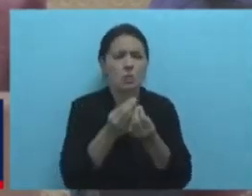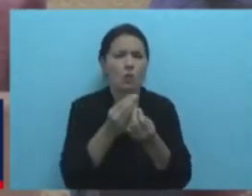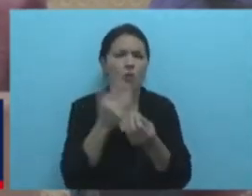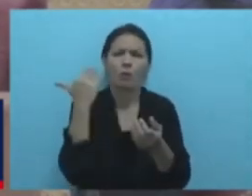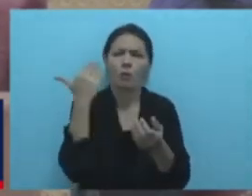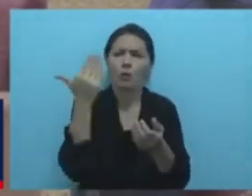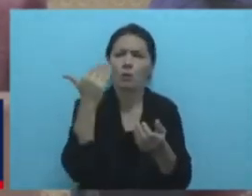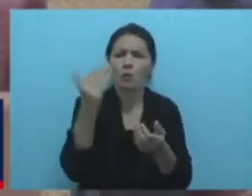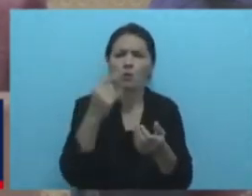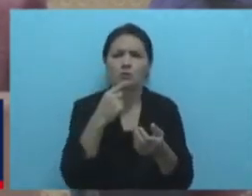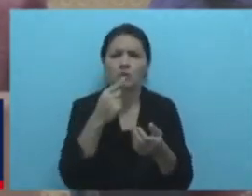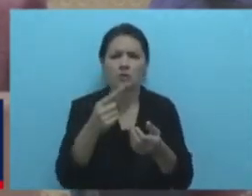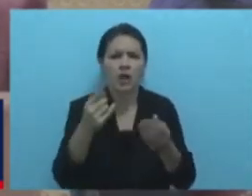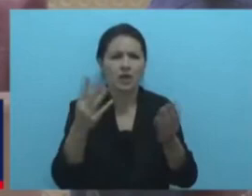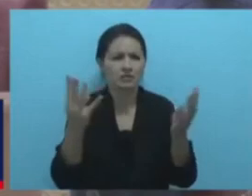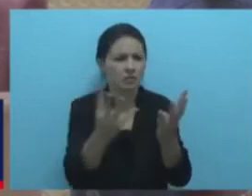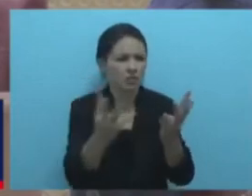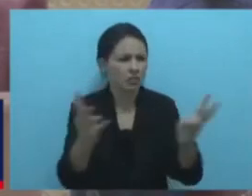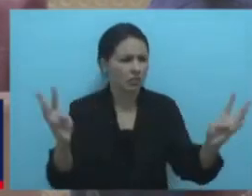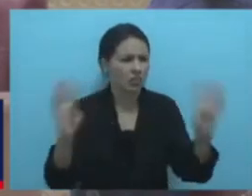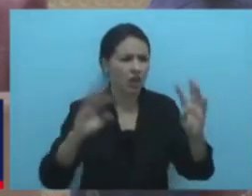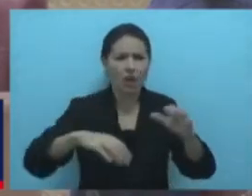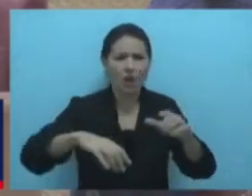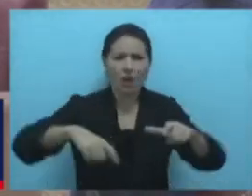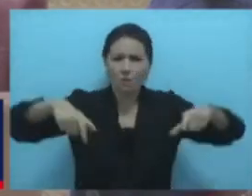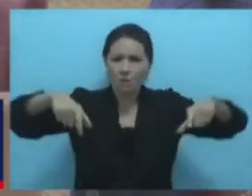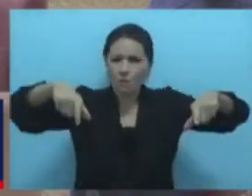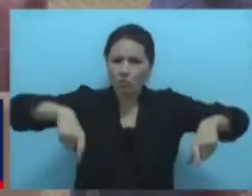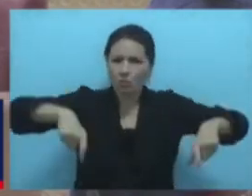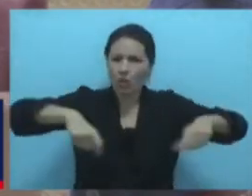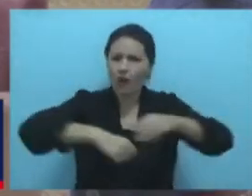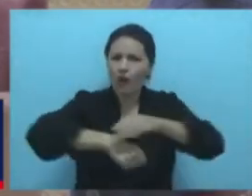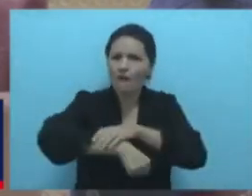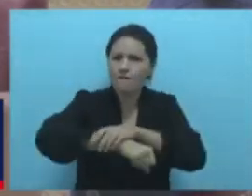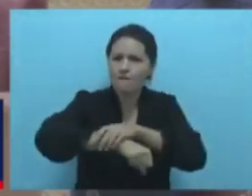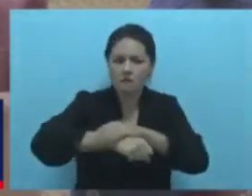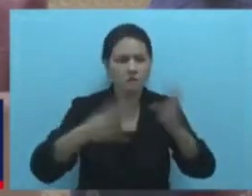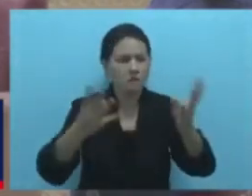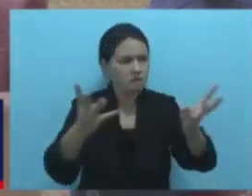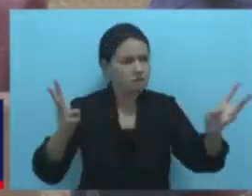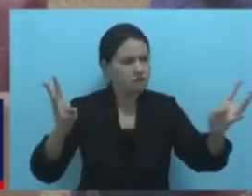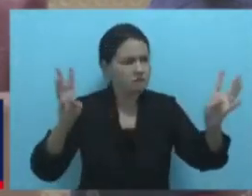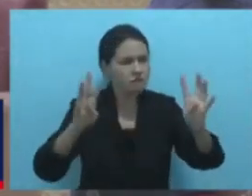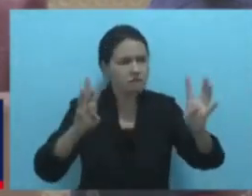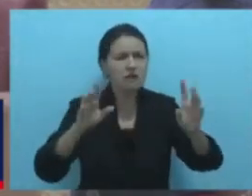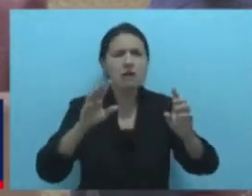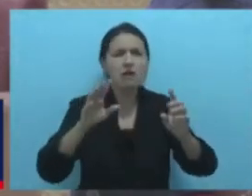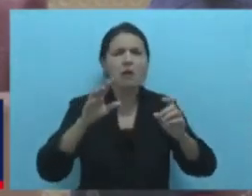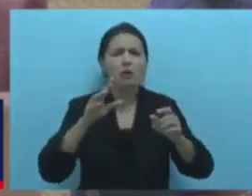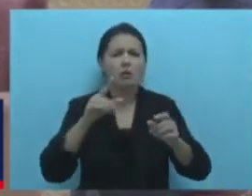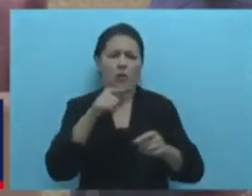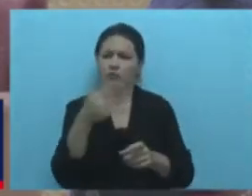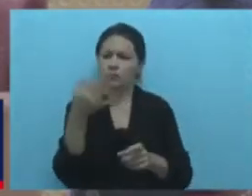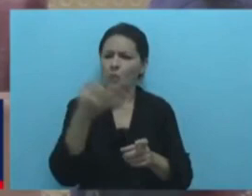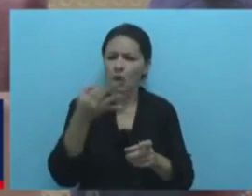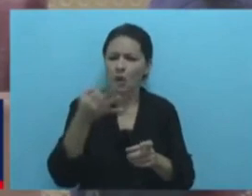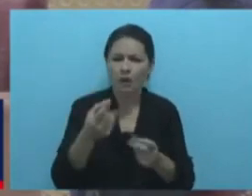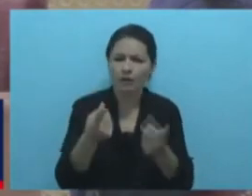los estadios deportivos les pertenecen a las bandas narco policiales que se disfrazan de Barras bravas históricamente